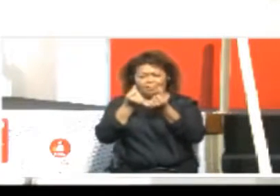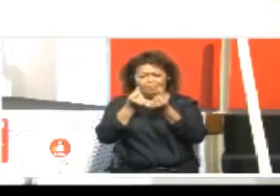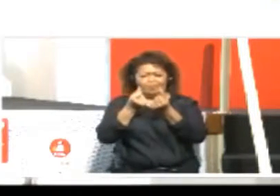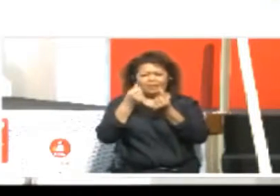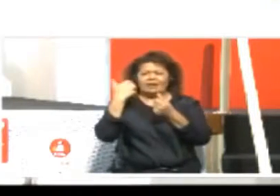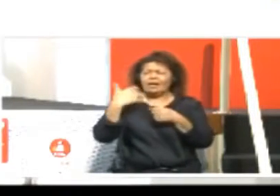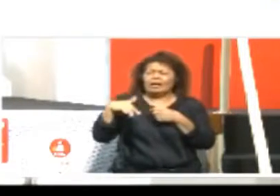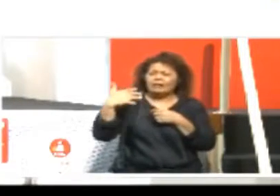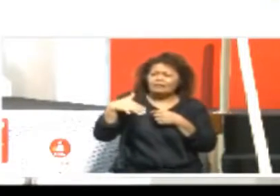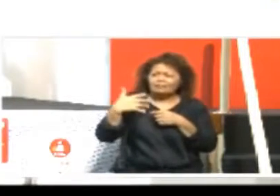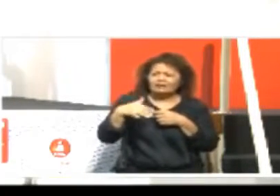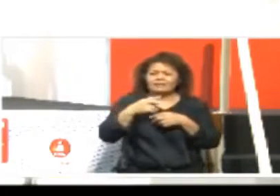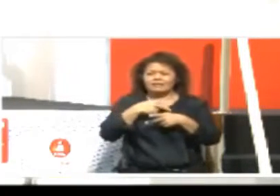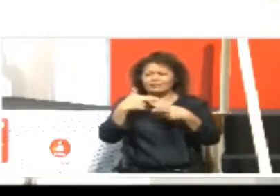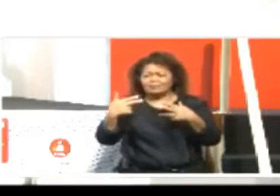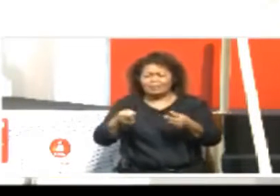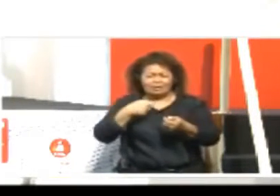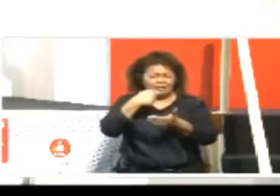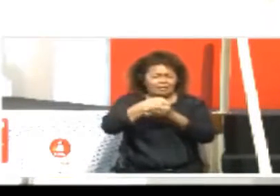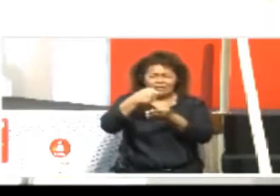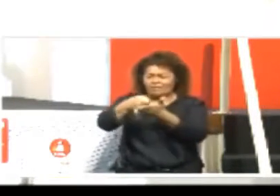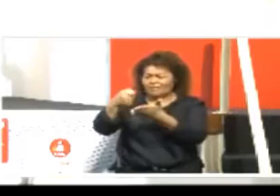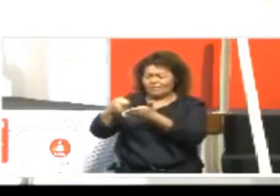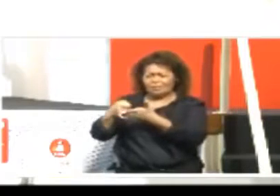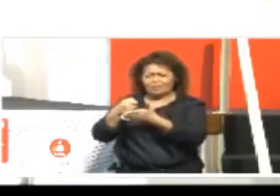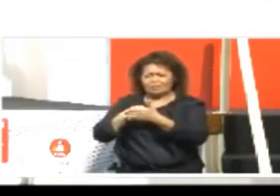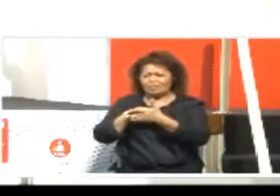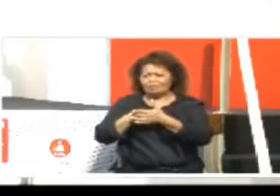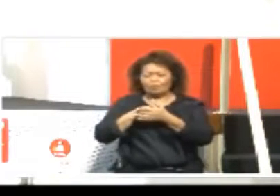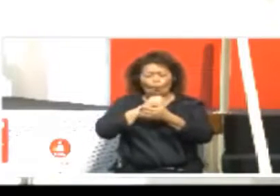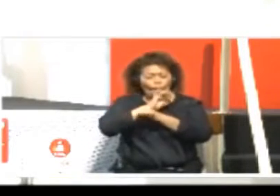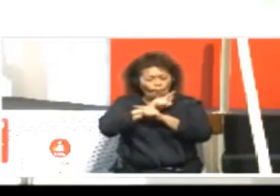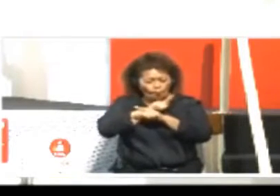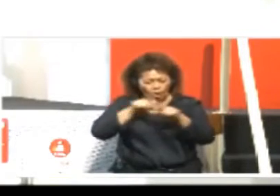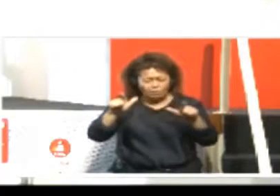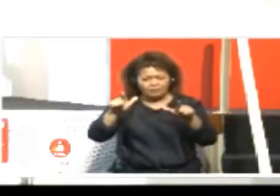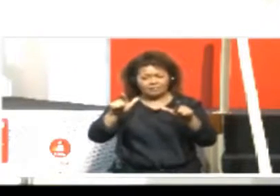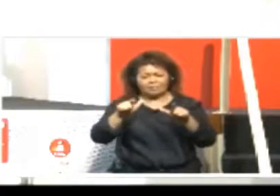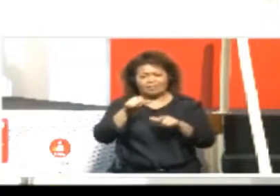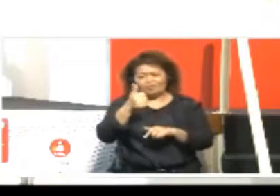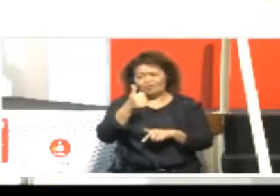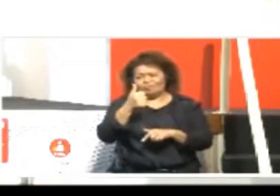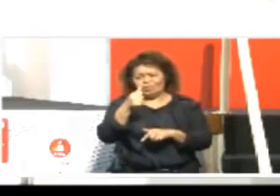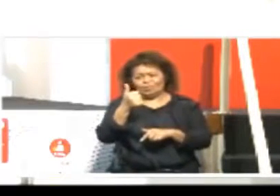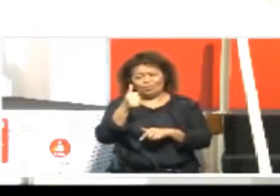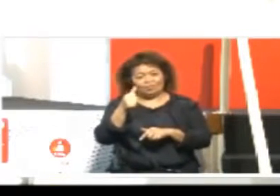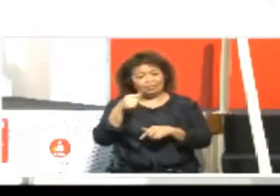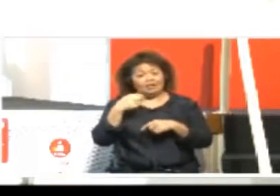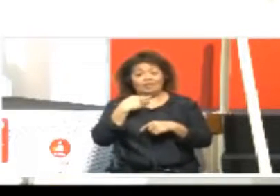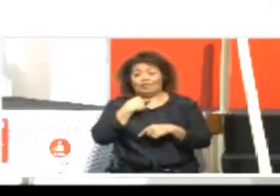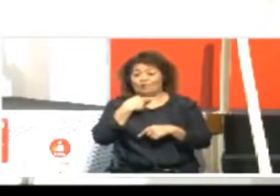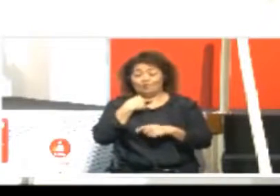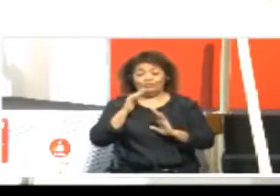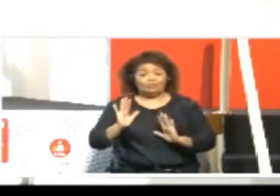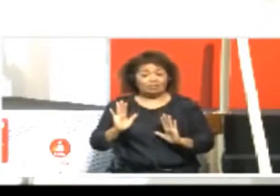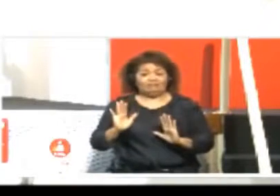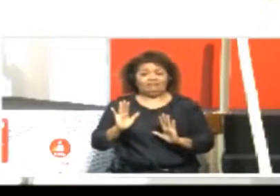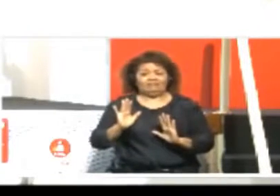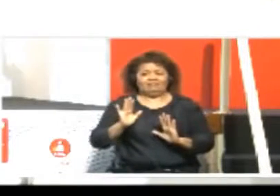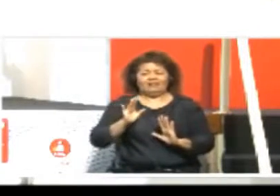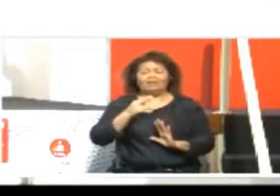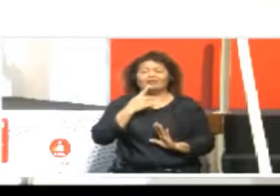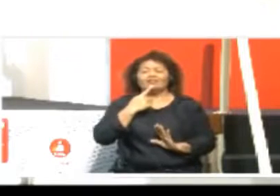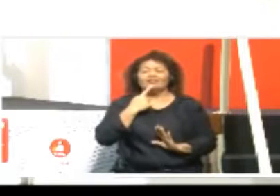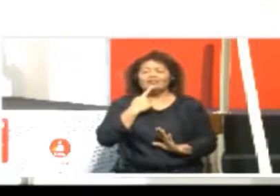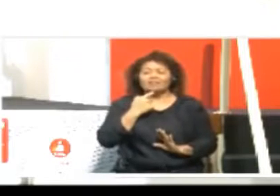en el 2011 ya no lo podían hacer. Y entonces estos datos en rojo que dice política multiplicada por un